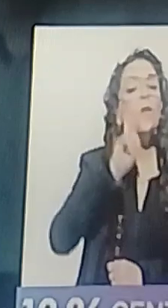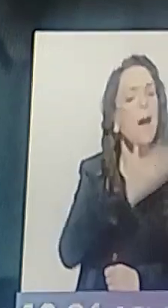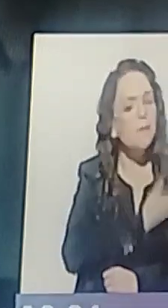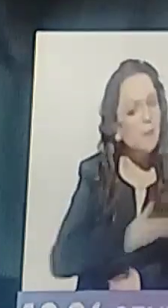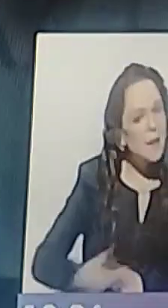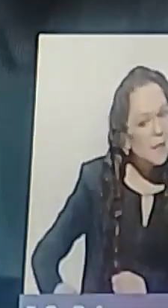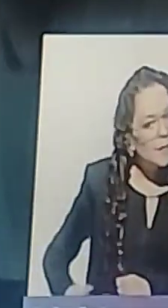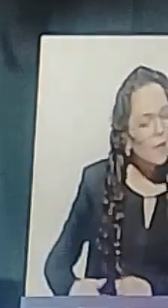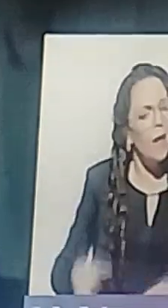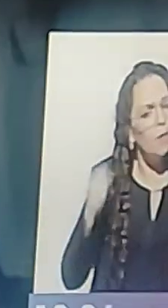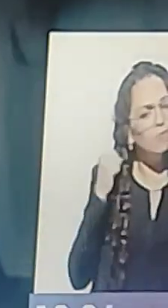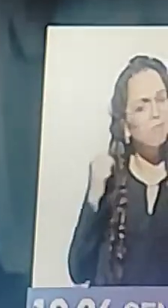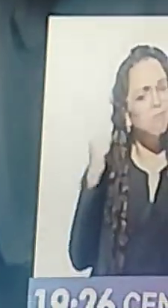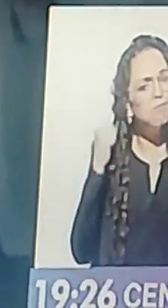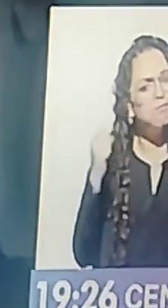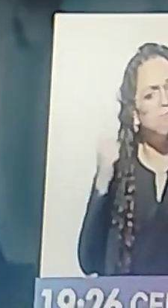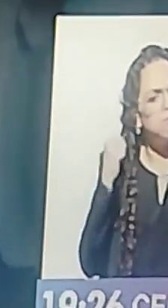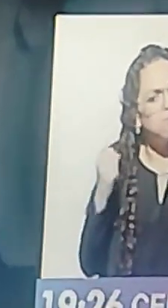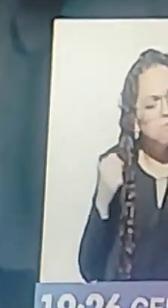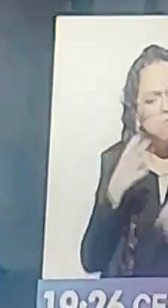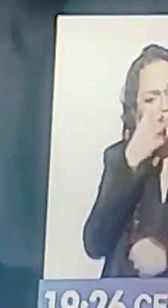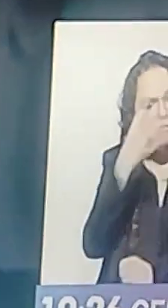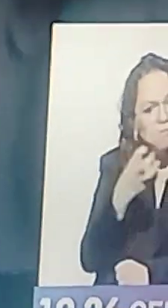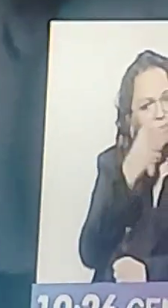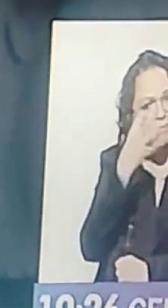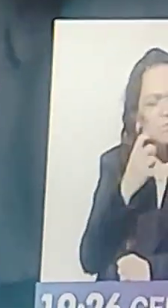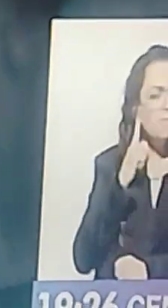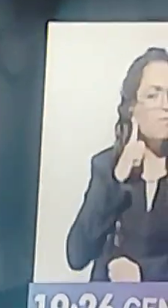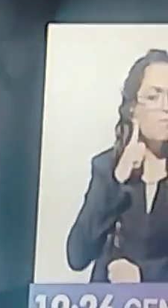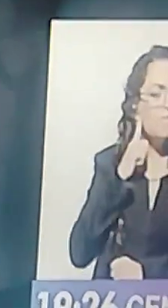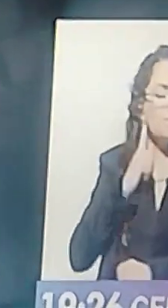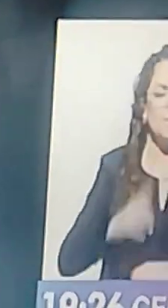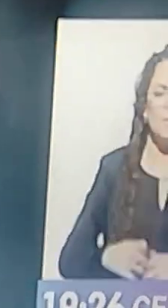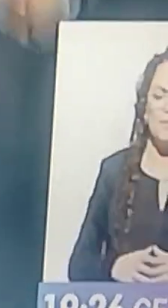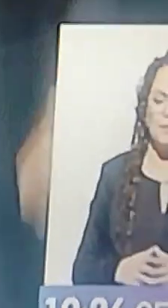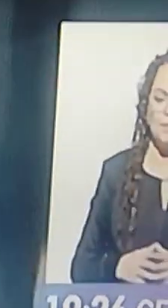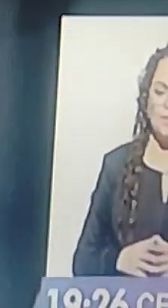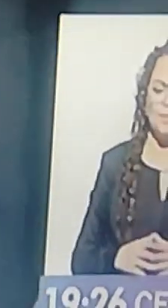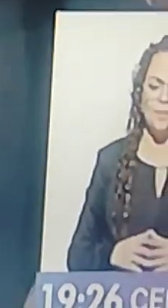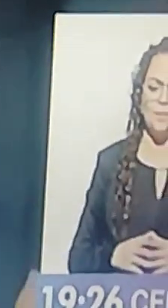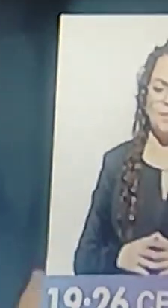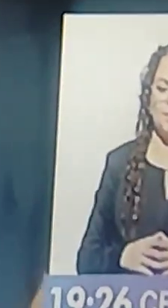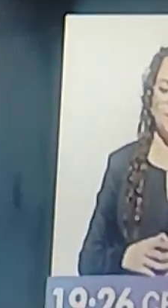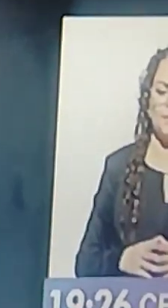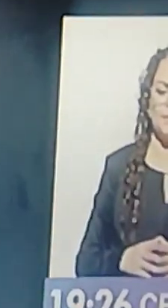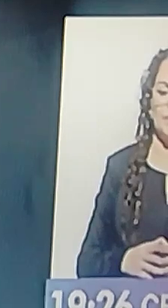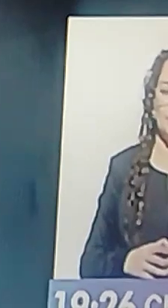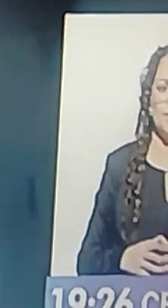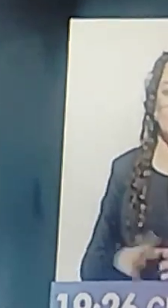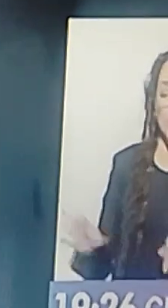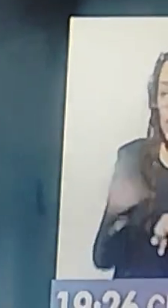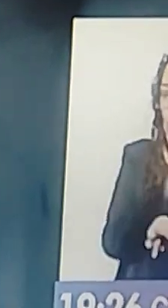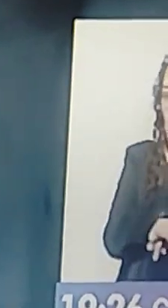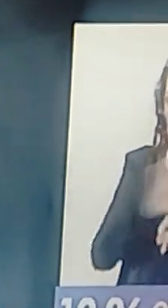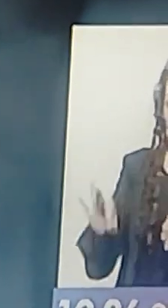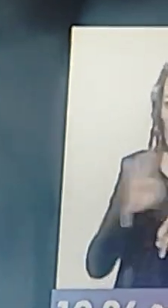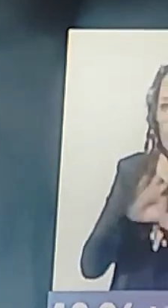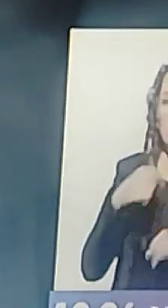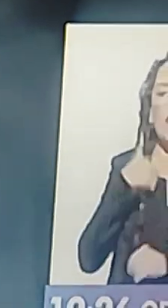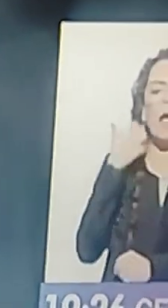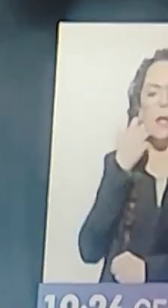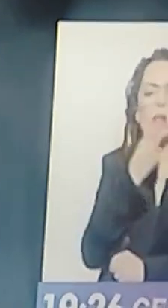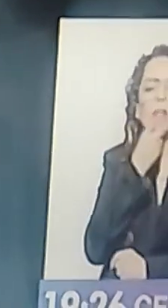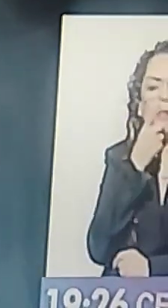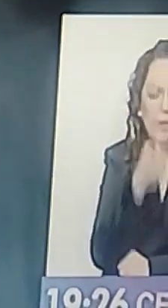¡Presidenta! ¡Presidenta! ¡Presidenta! ¡Presidenta! Finalmente,